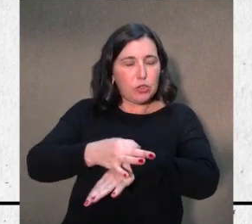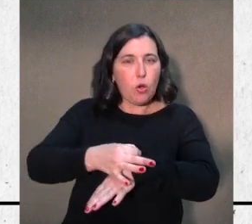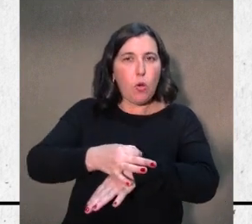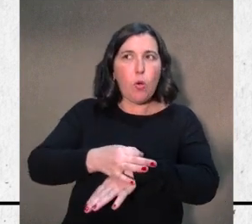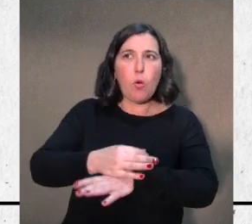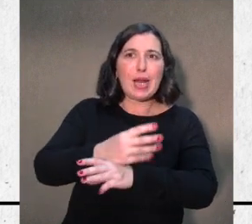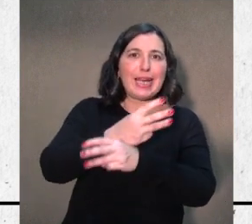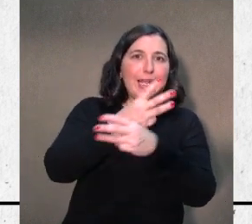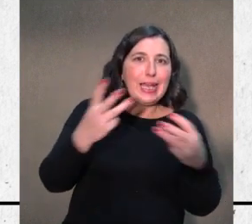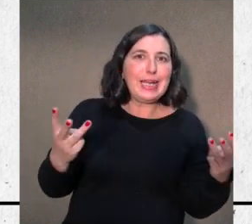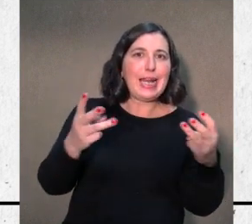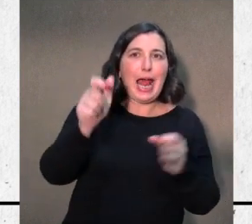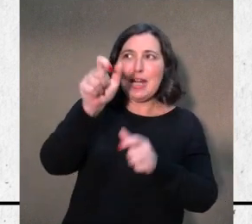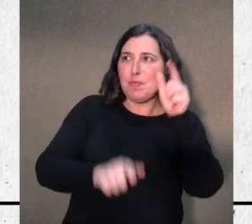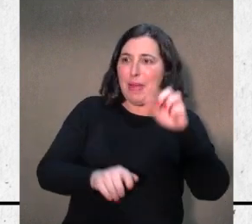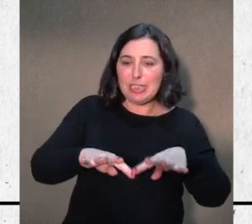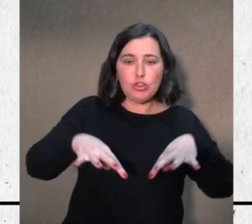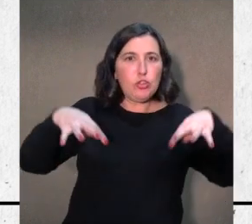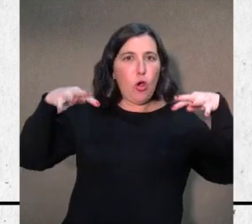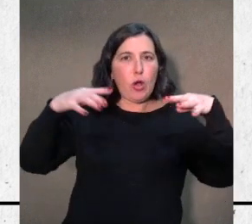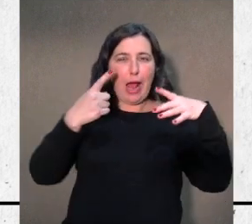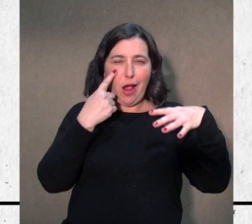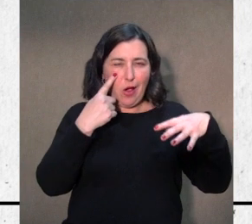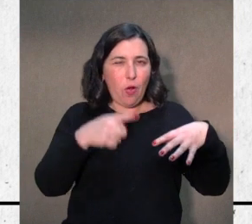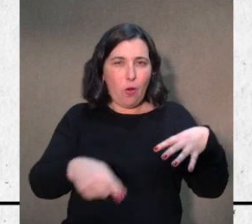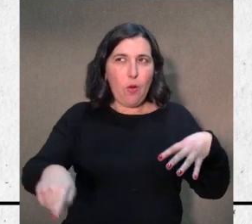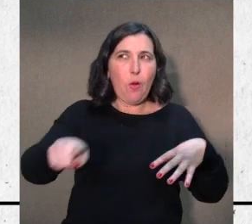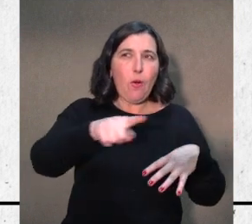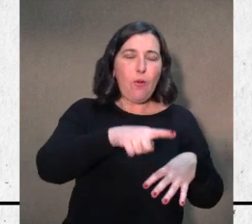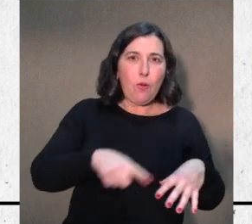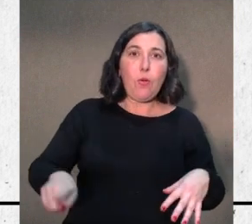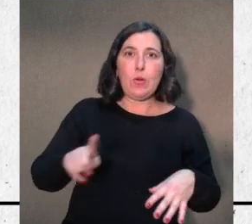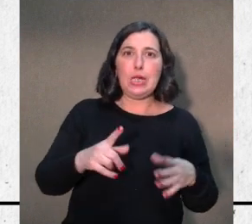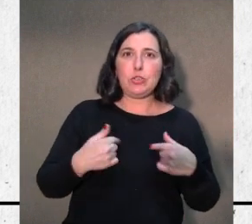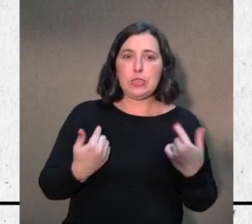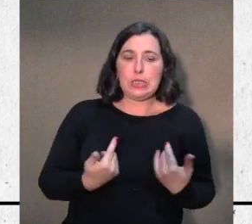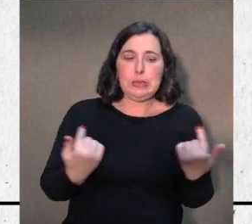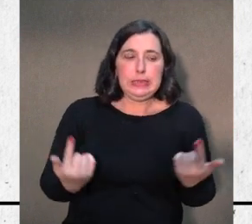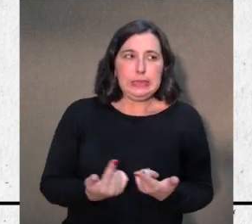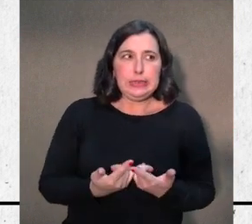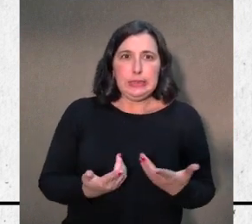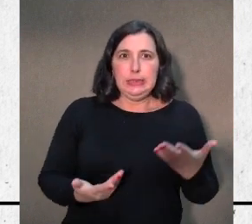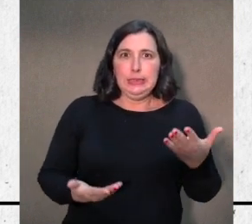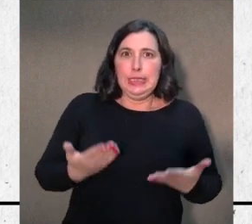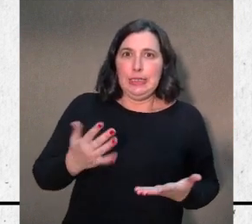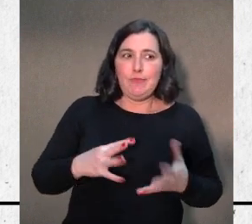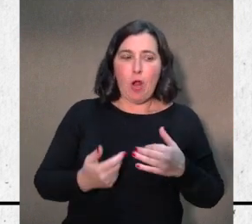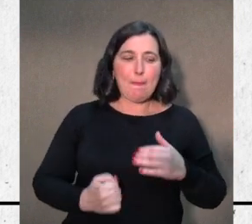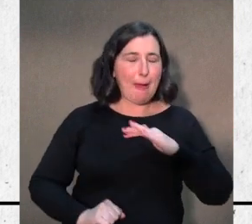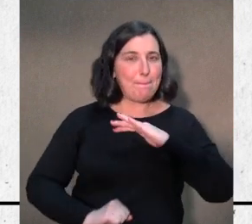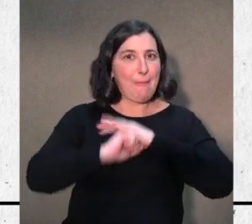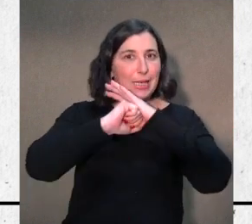sabe, o sea, estamos muy expuestos. Tenemos que rendir el máximo en un momento de alta exigencia, digamos.